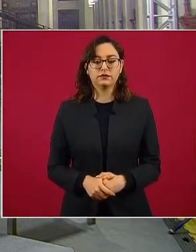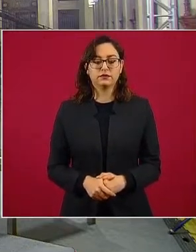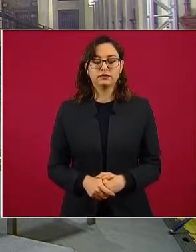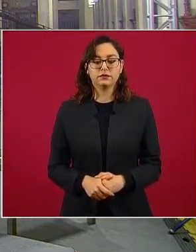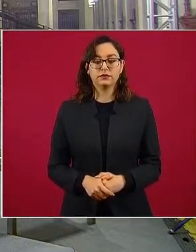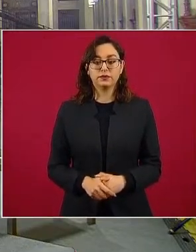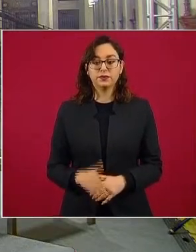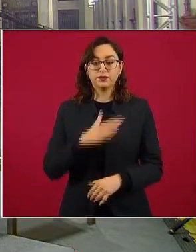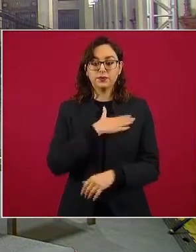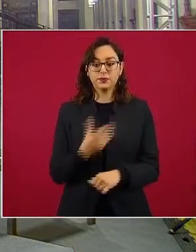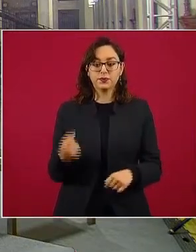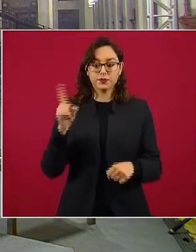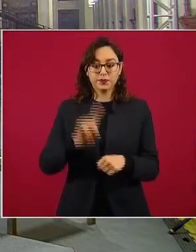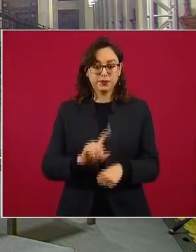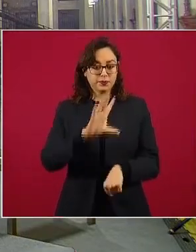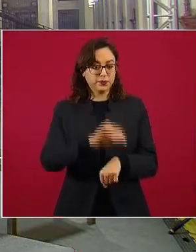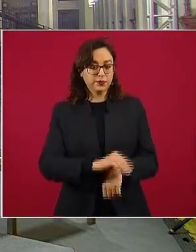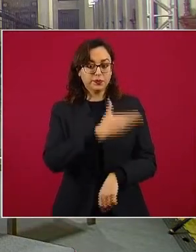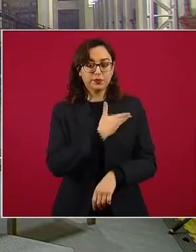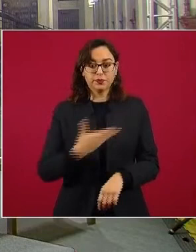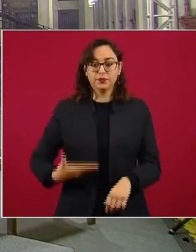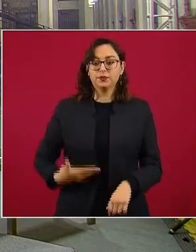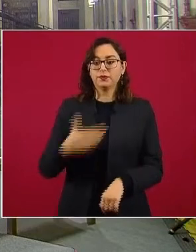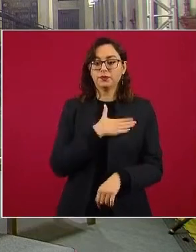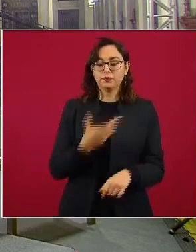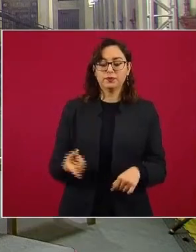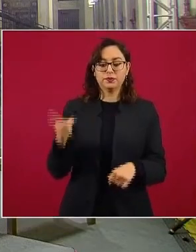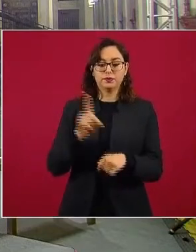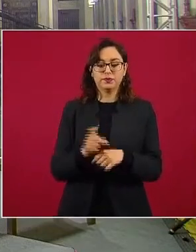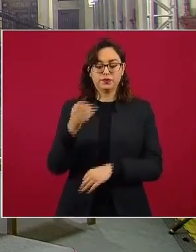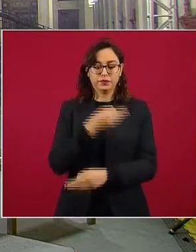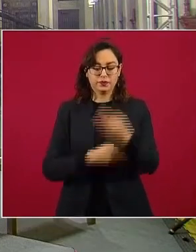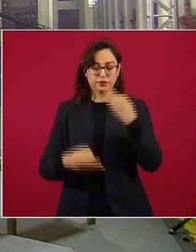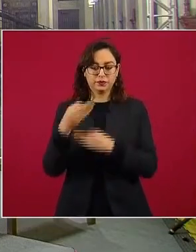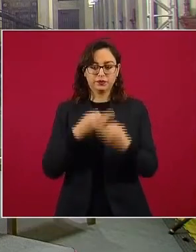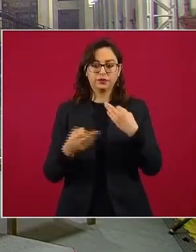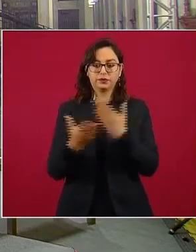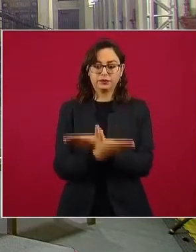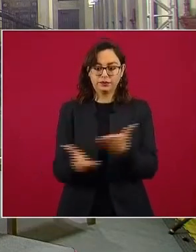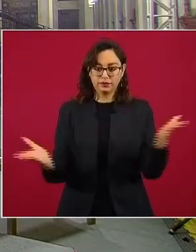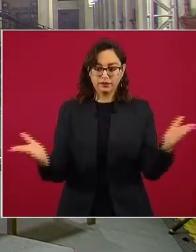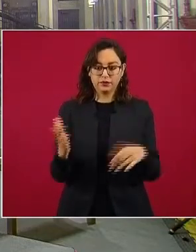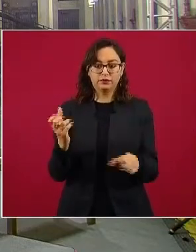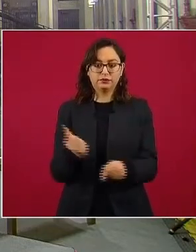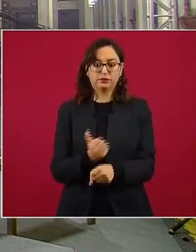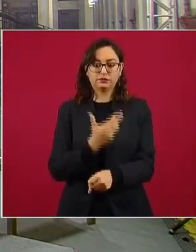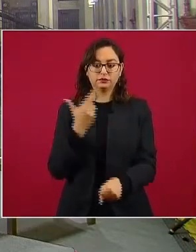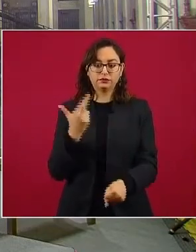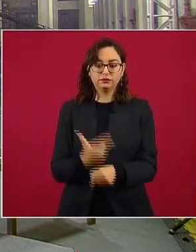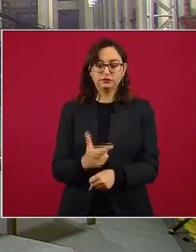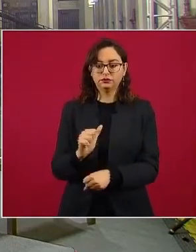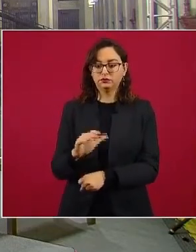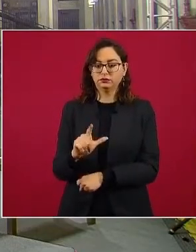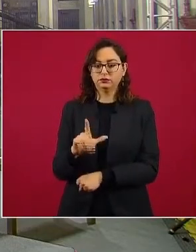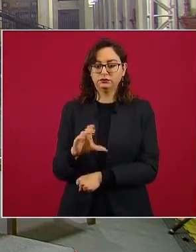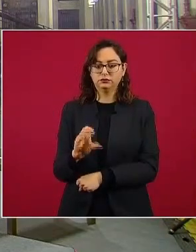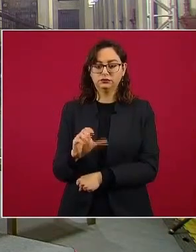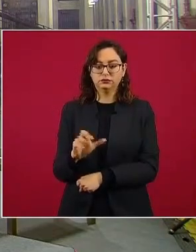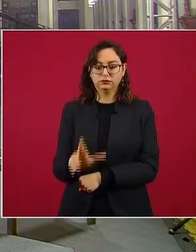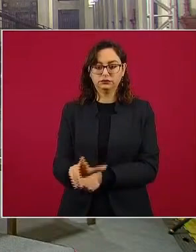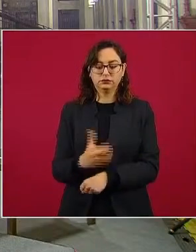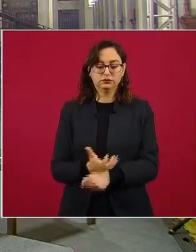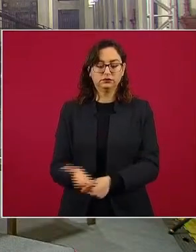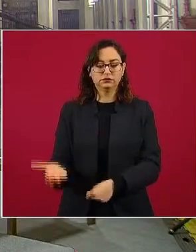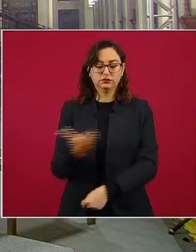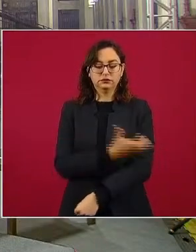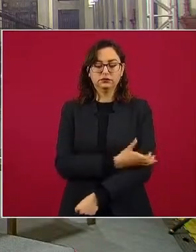Muy buenos días. Con su permiso, señor presidente. Muy buenos días a todas y a todos, señor secretario Alcocer, compañeros.